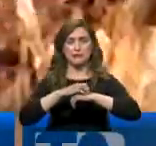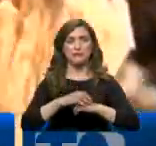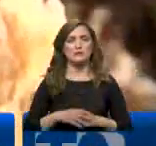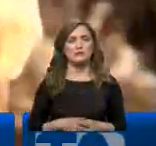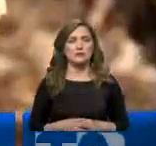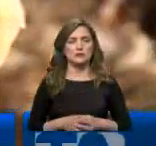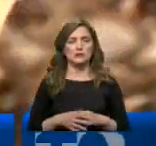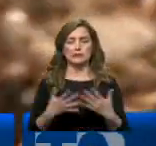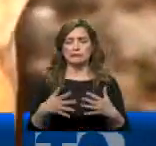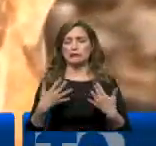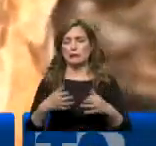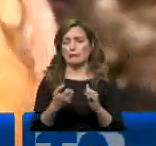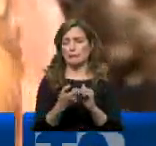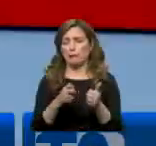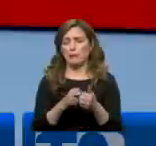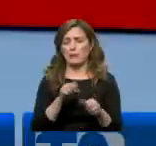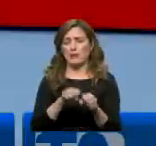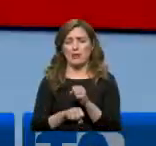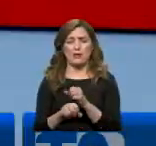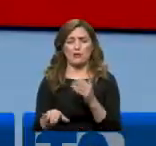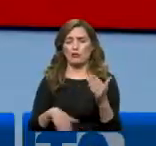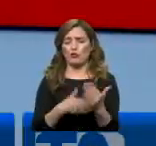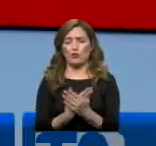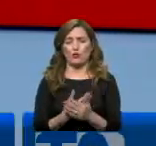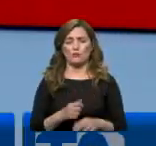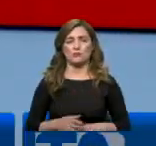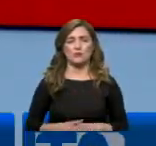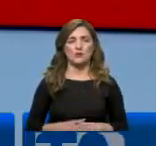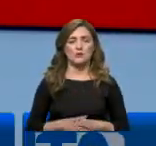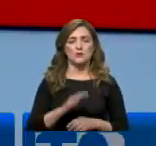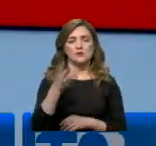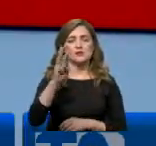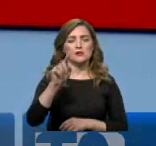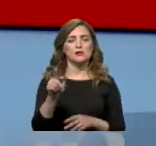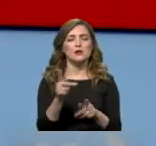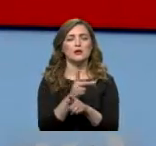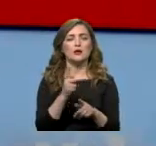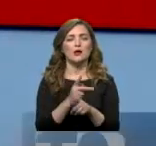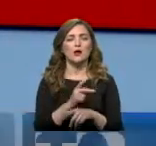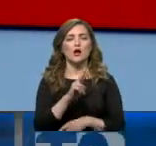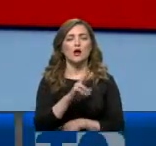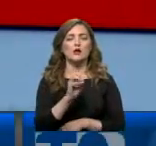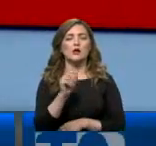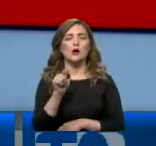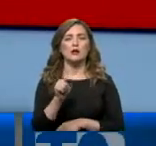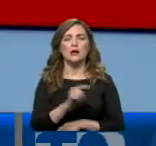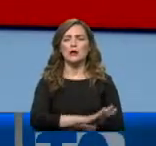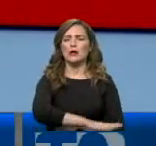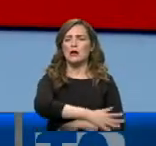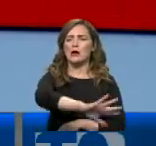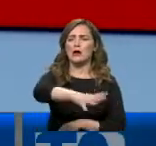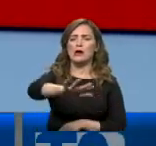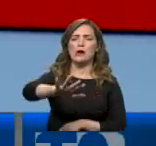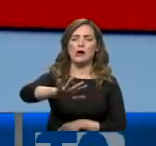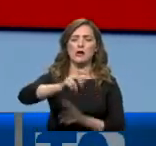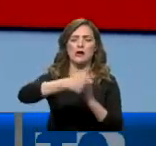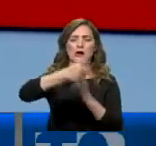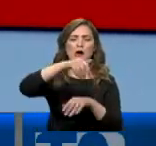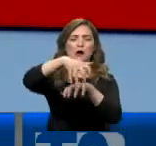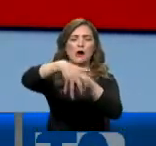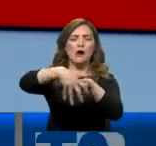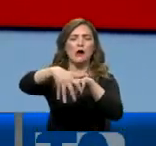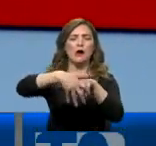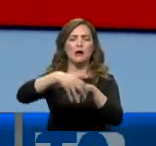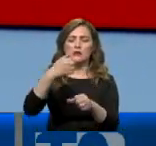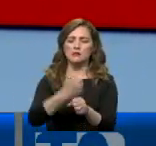a tiempo tendría un devastador efecto. Acá esos más de 16 mil productores y en esas más de 200 mil hectáreas que tenemos solo en banano lo hacen